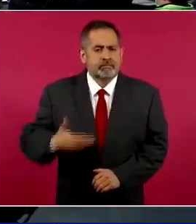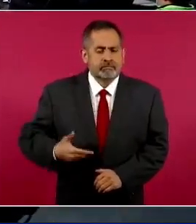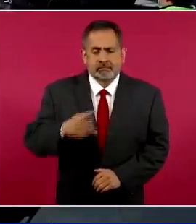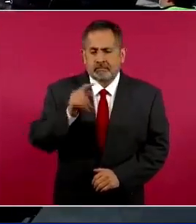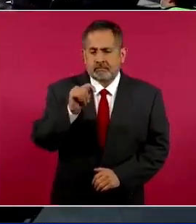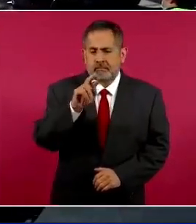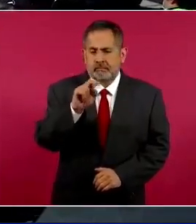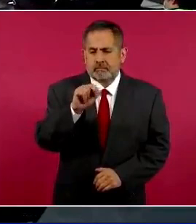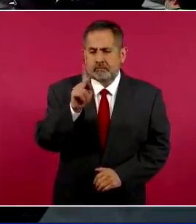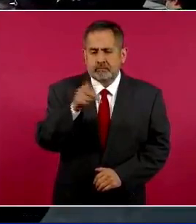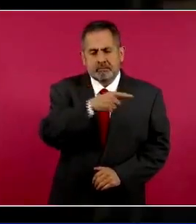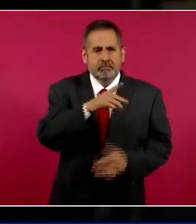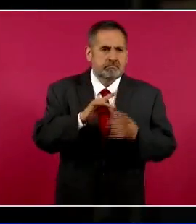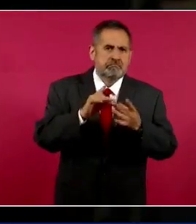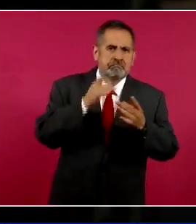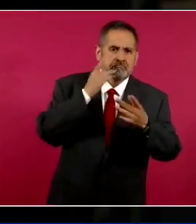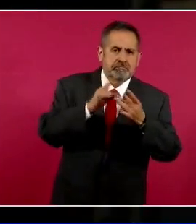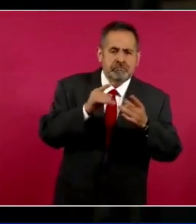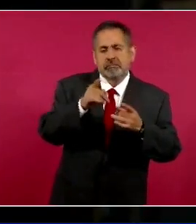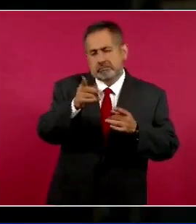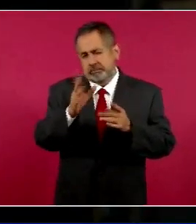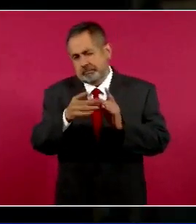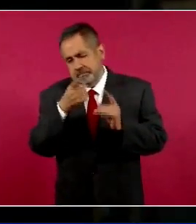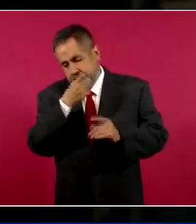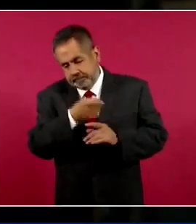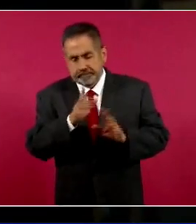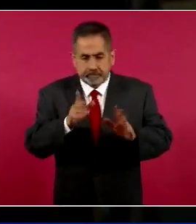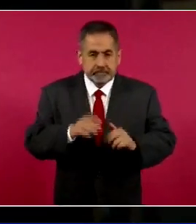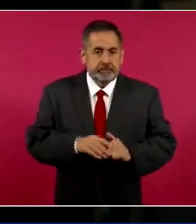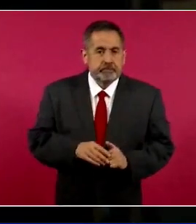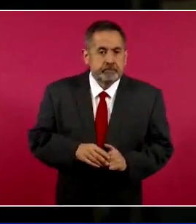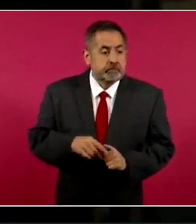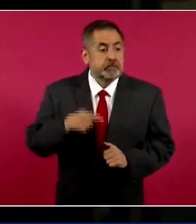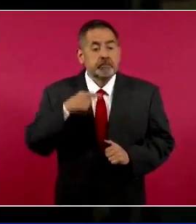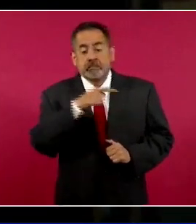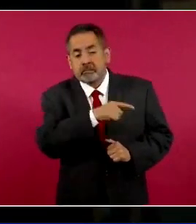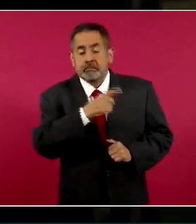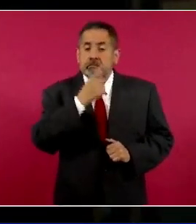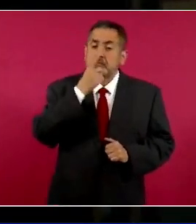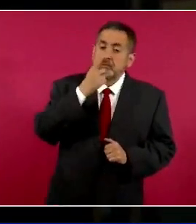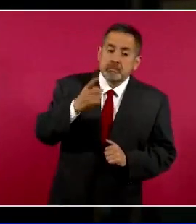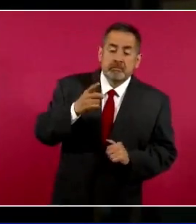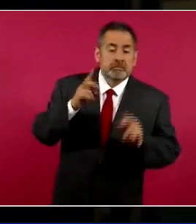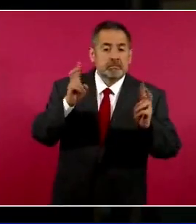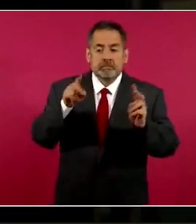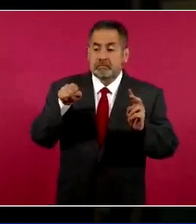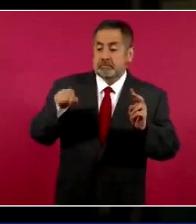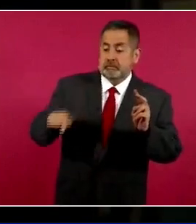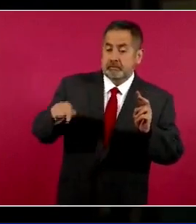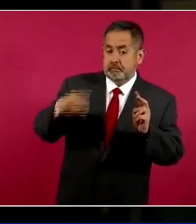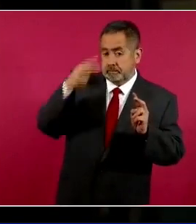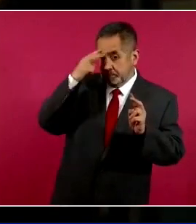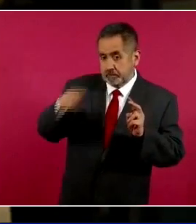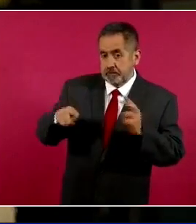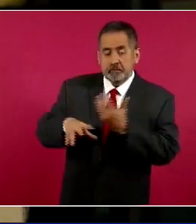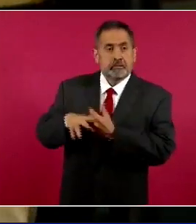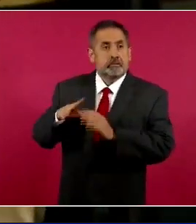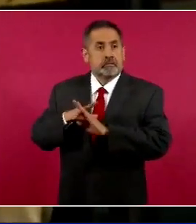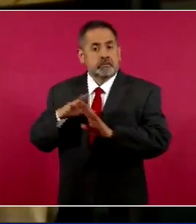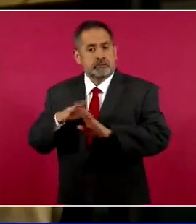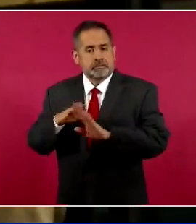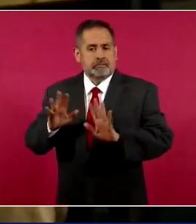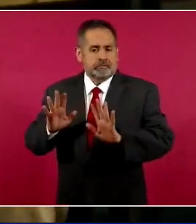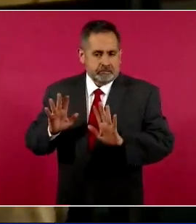a usted, pero incluso en algún momento también ha referido, tal vez utilizando el tema de México, el tema también de la migración, como lo